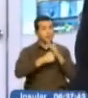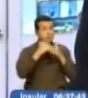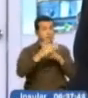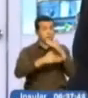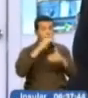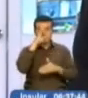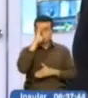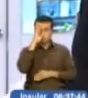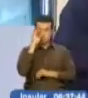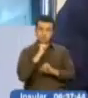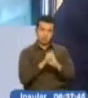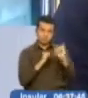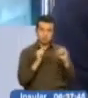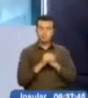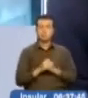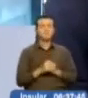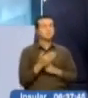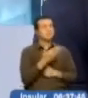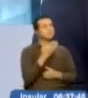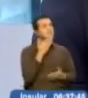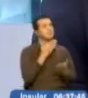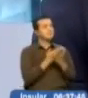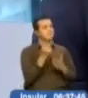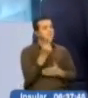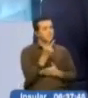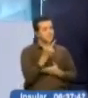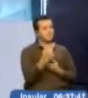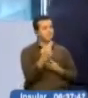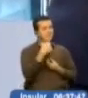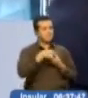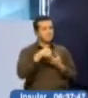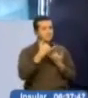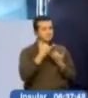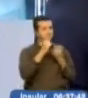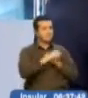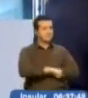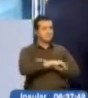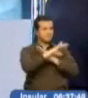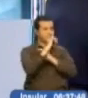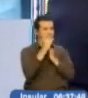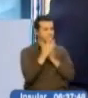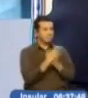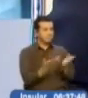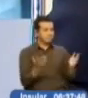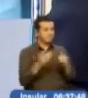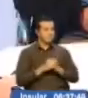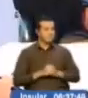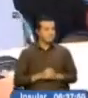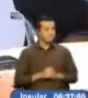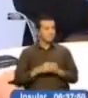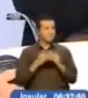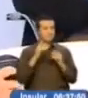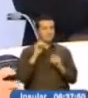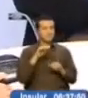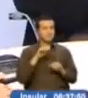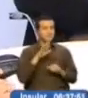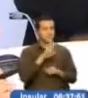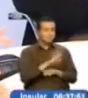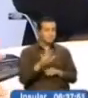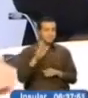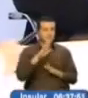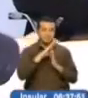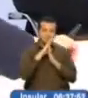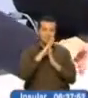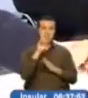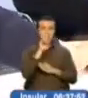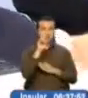izquierda. David, Emi, gracias por estar en esta madrugada del día de hoy. Me parece que los he despertado el día de hoy. Gracias. La próxima, los